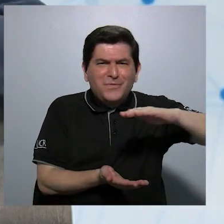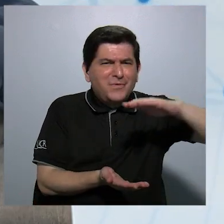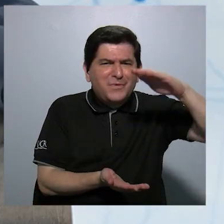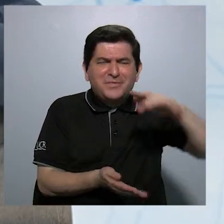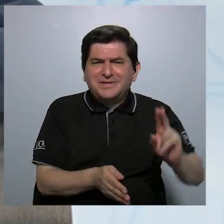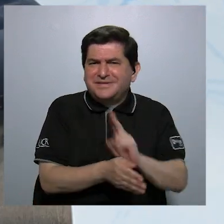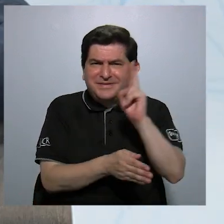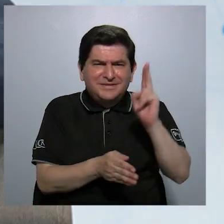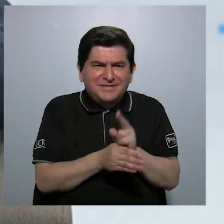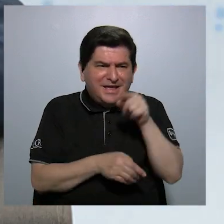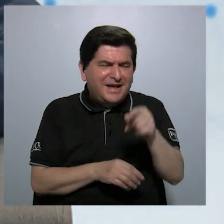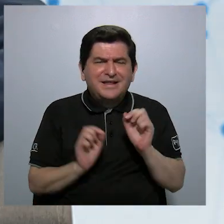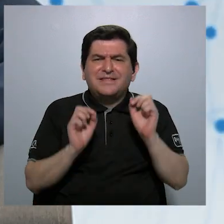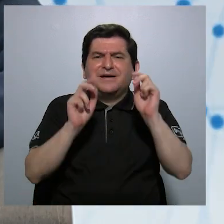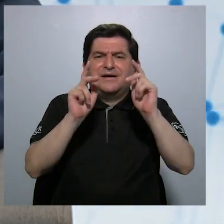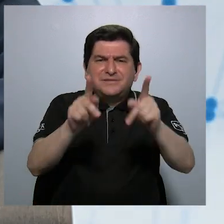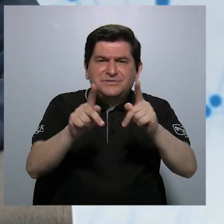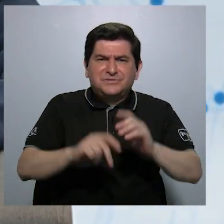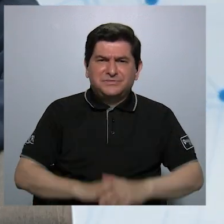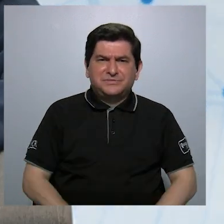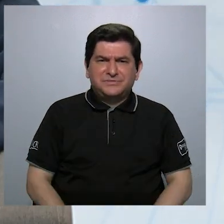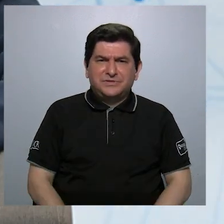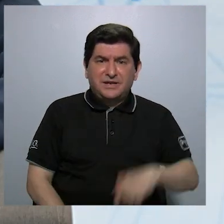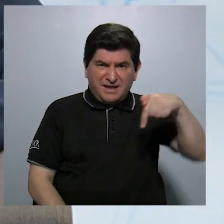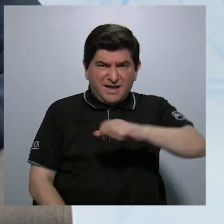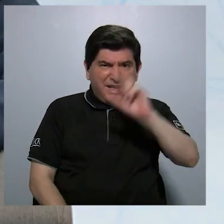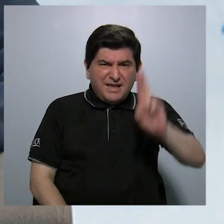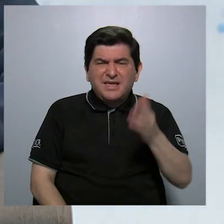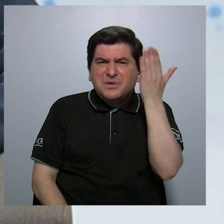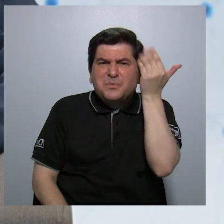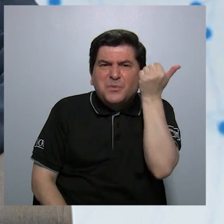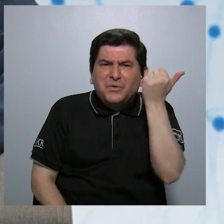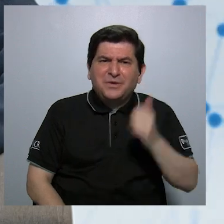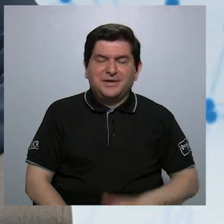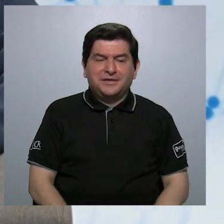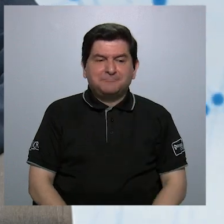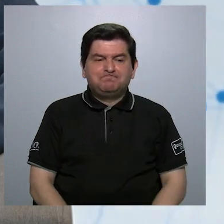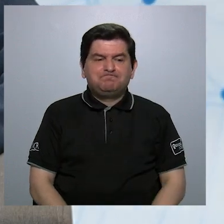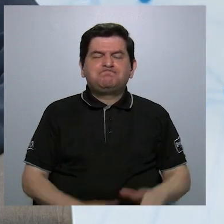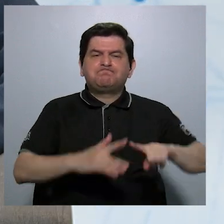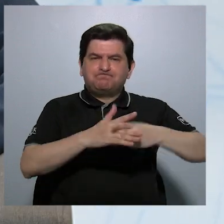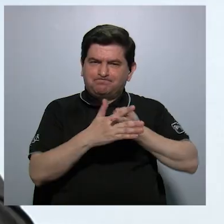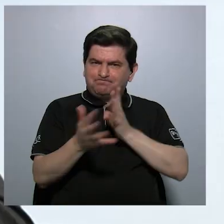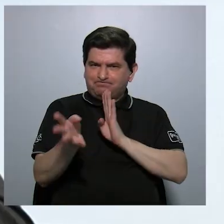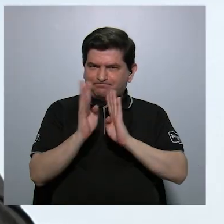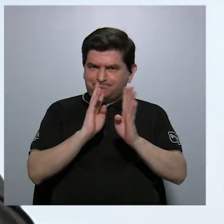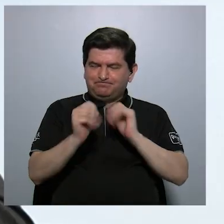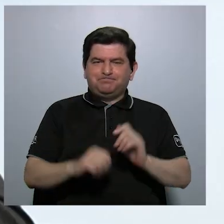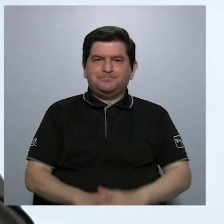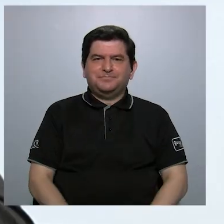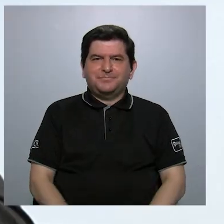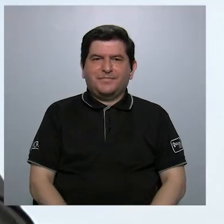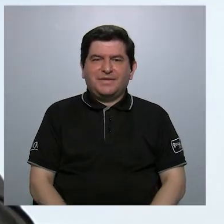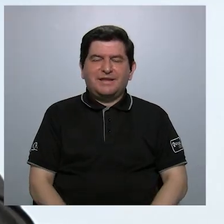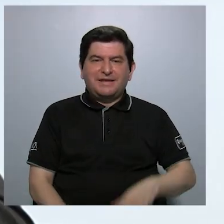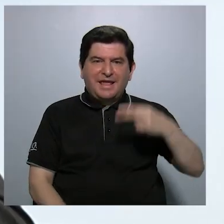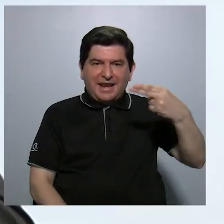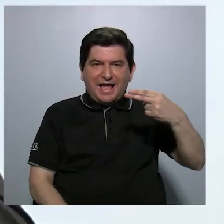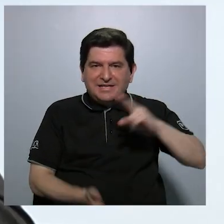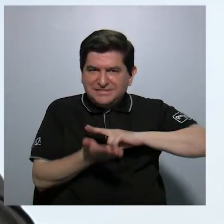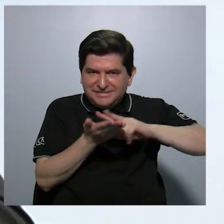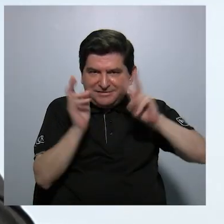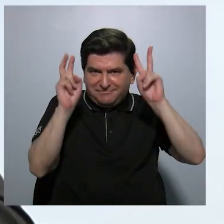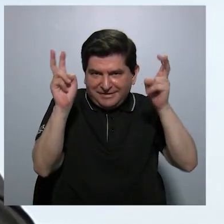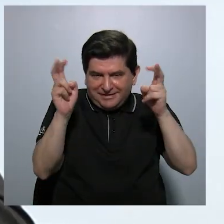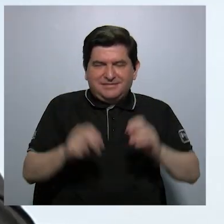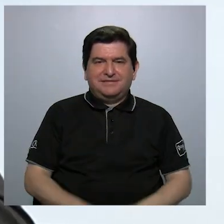incrementado el consumo de estas posibilidades, al menos en Costa Rica? Podríamos comenzar hablando del hidrógeno